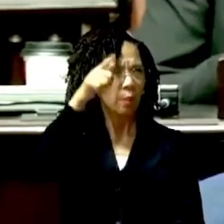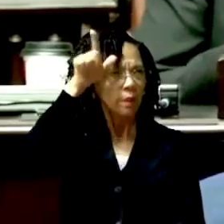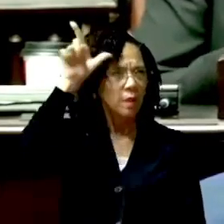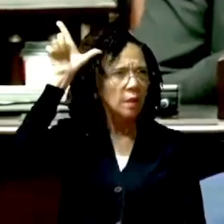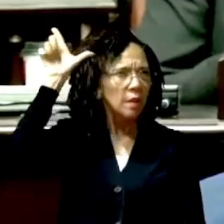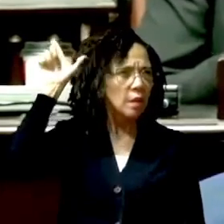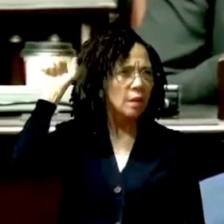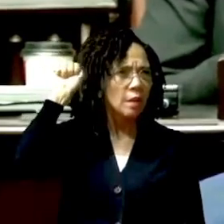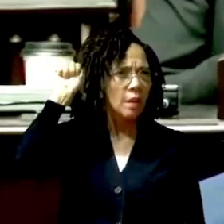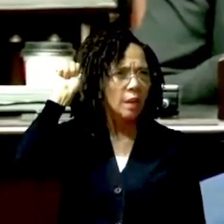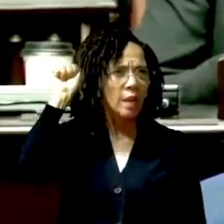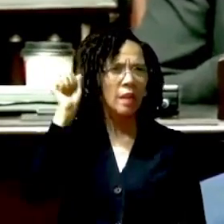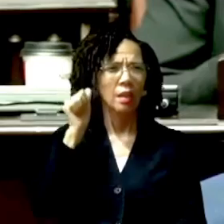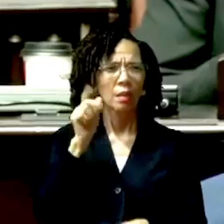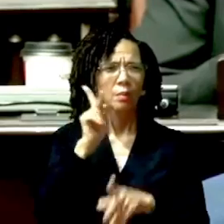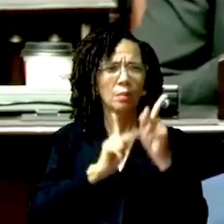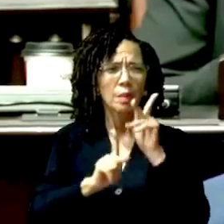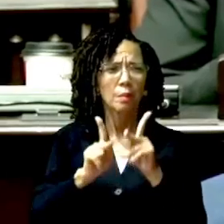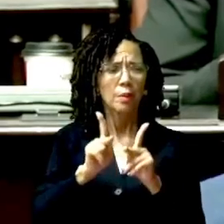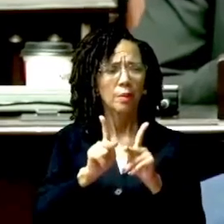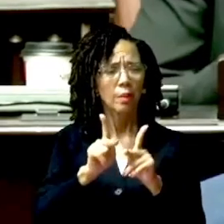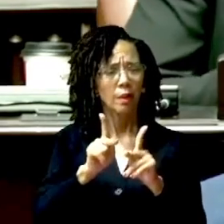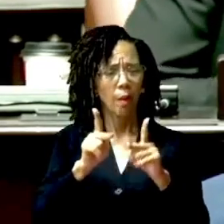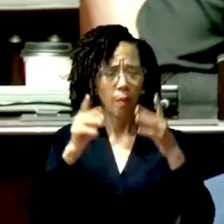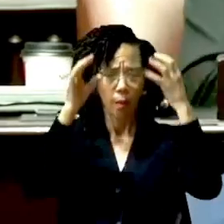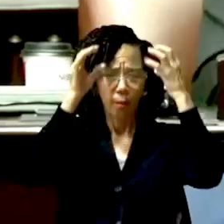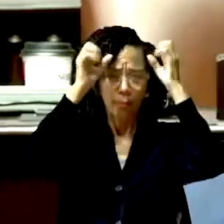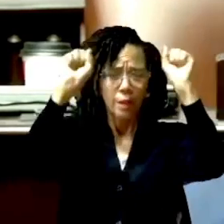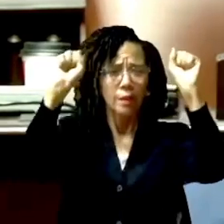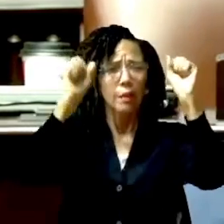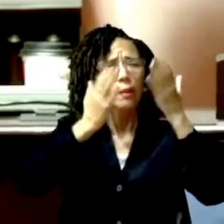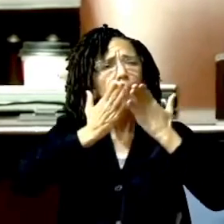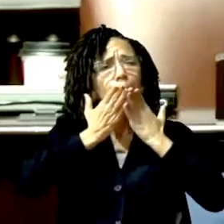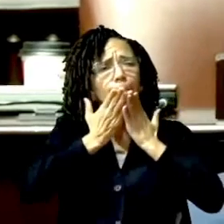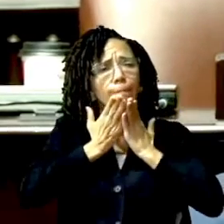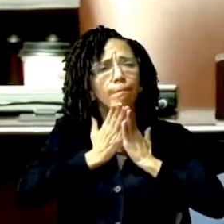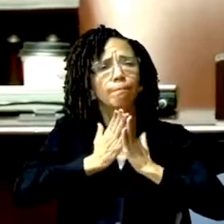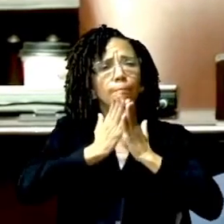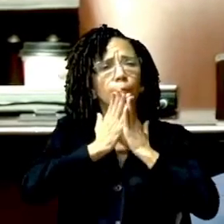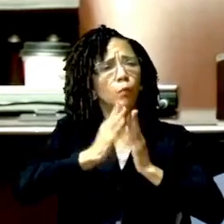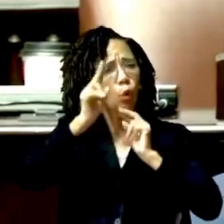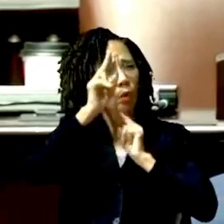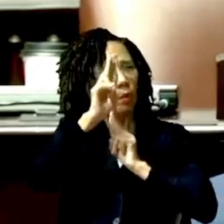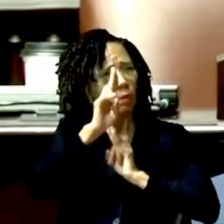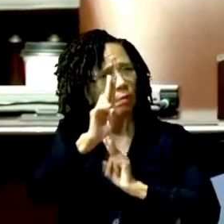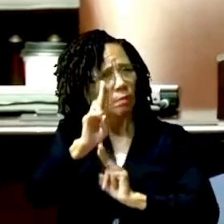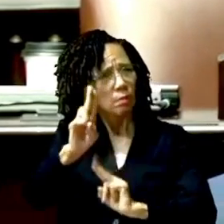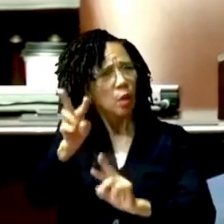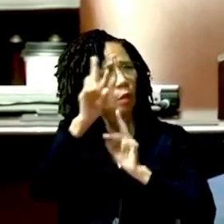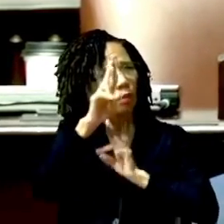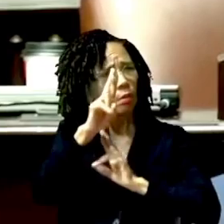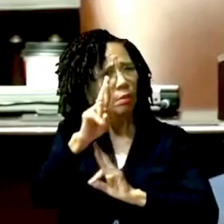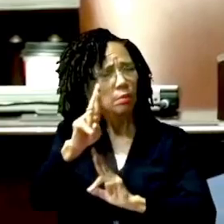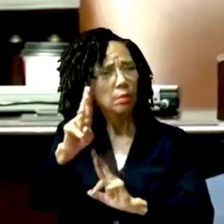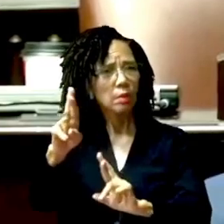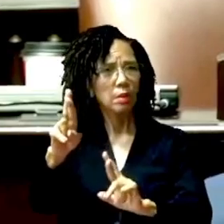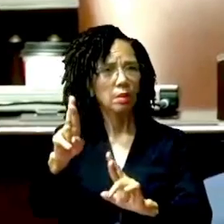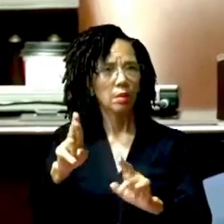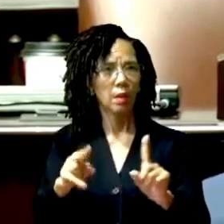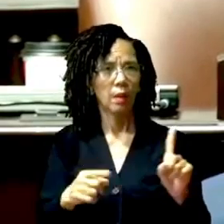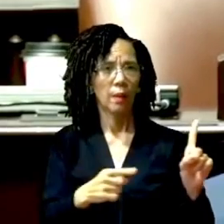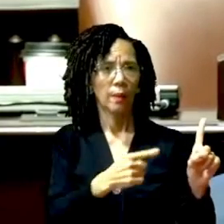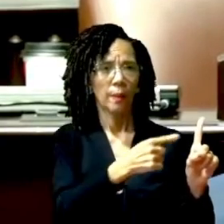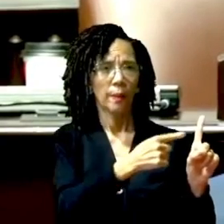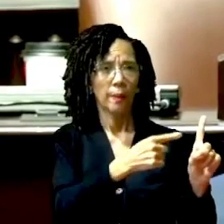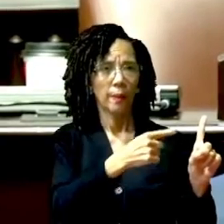de presidente a nivel de la región y del mundo. Dicen en el campo mío que ofende el que puede, no el